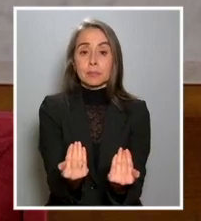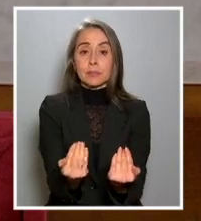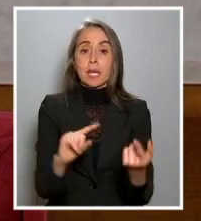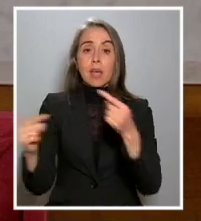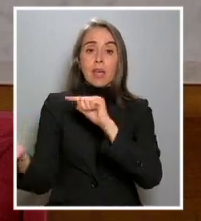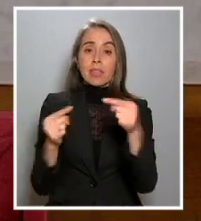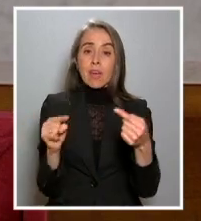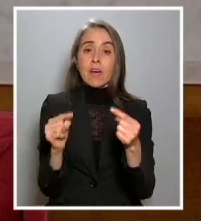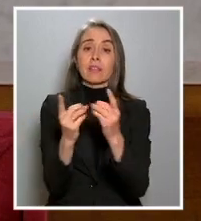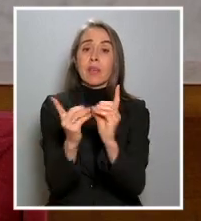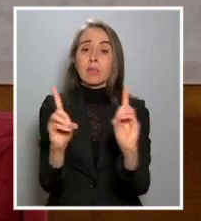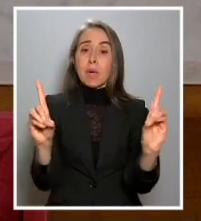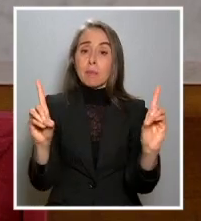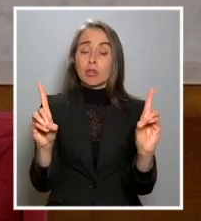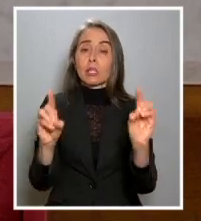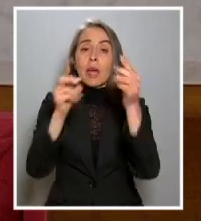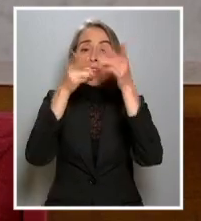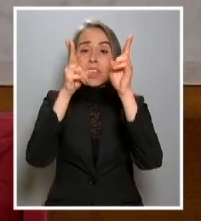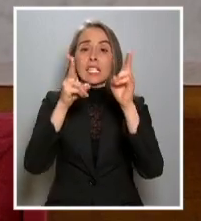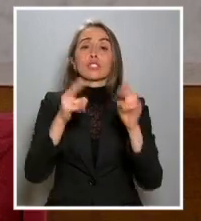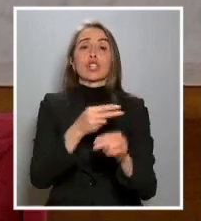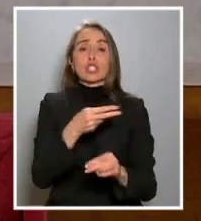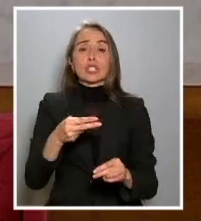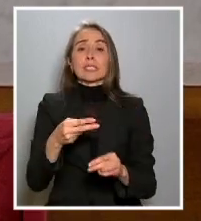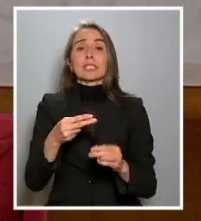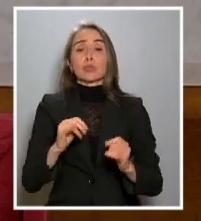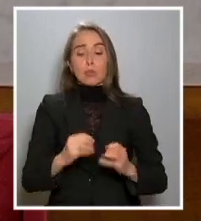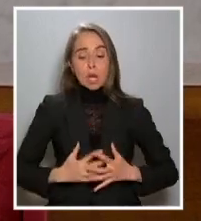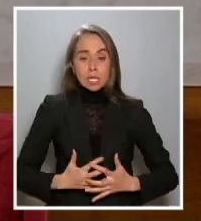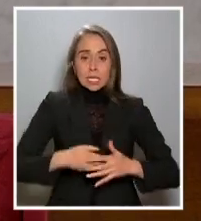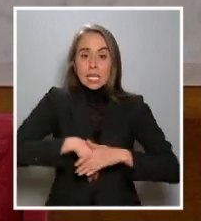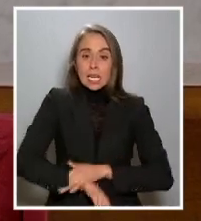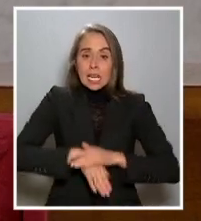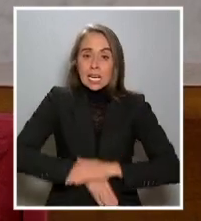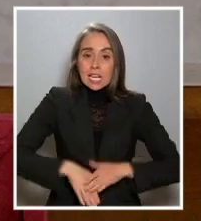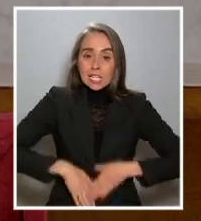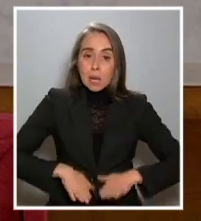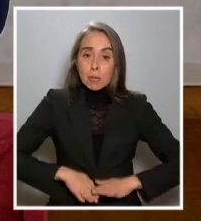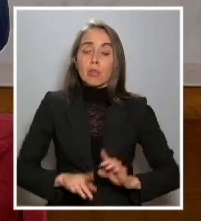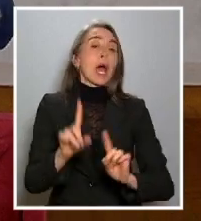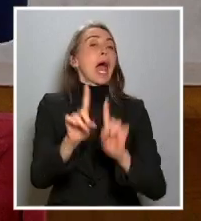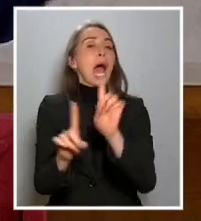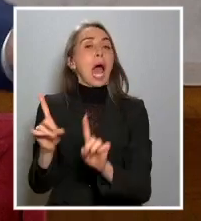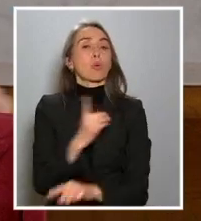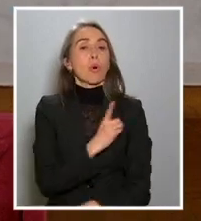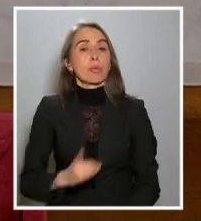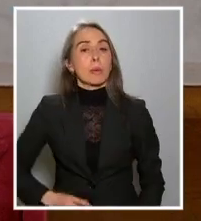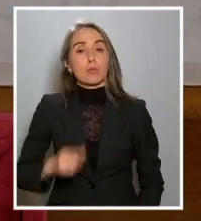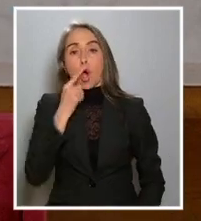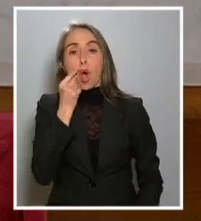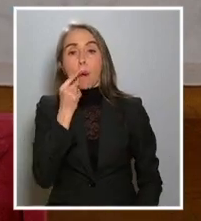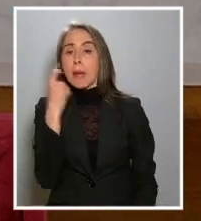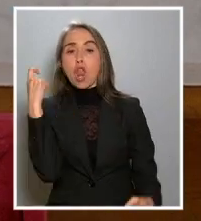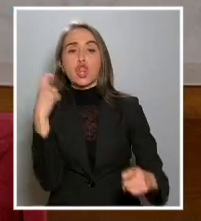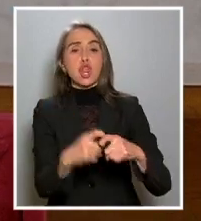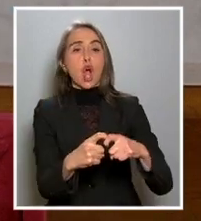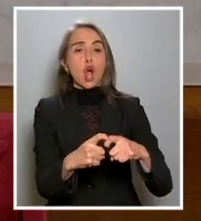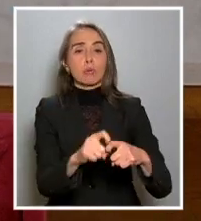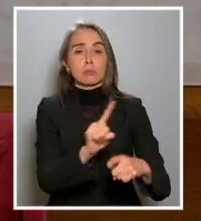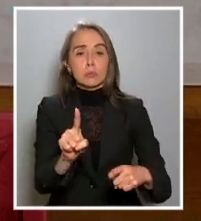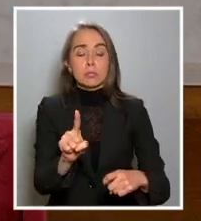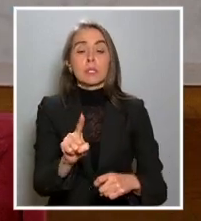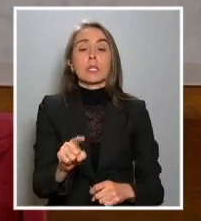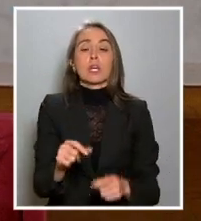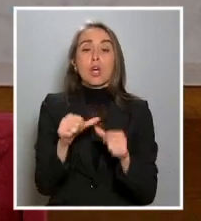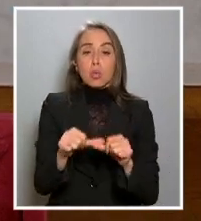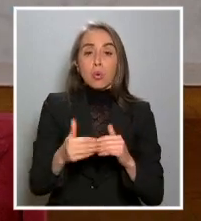debate democrático en materia de derechos sexuales y reproductivos. Y pese a que algunos diputados hombres se opongan, por ello es que